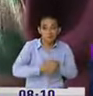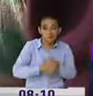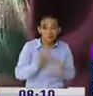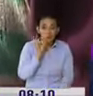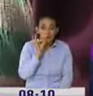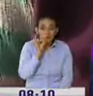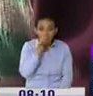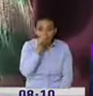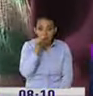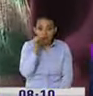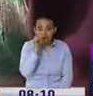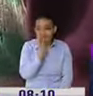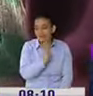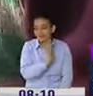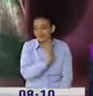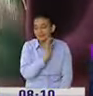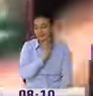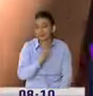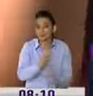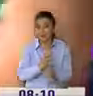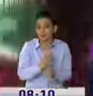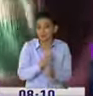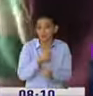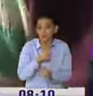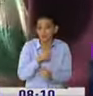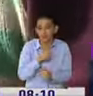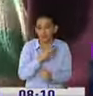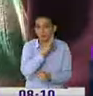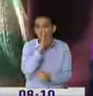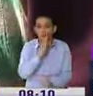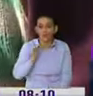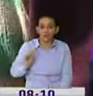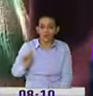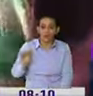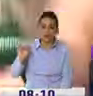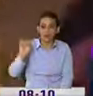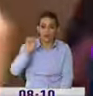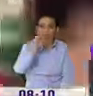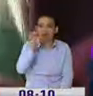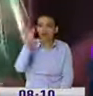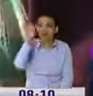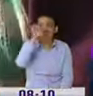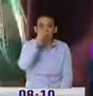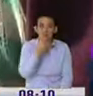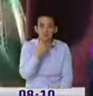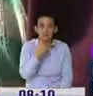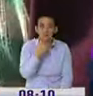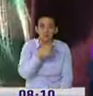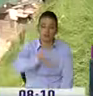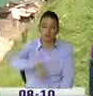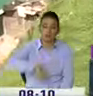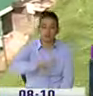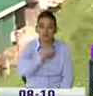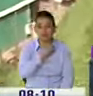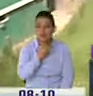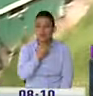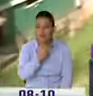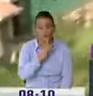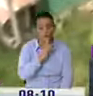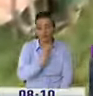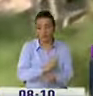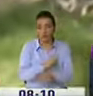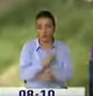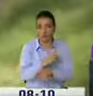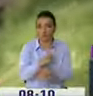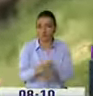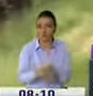entonces es un poco inseguro esto. Yo casi no utilizo las gradas porque también se oye que hay asaltos ahí. La poda de la maleza